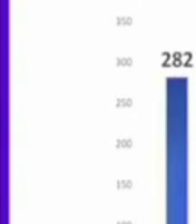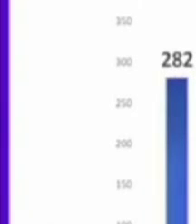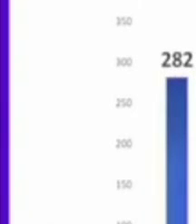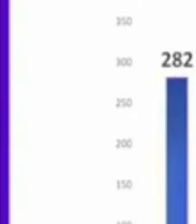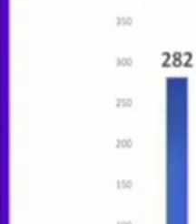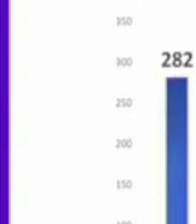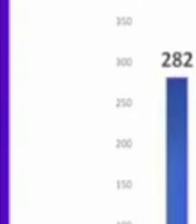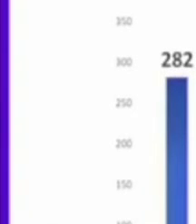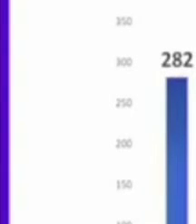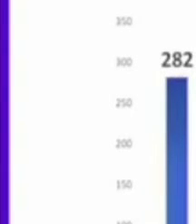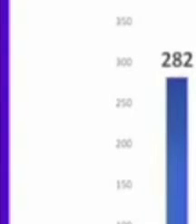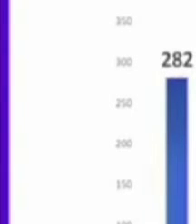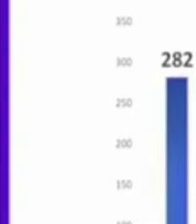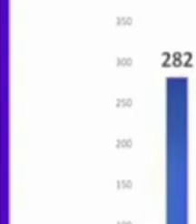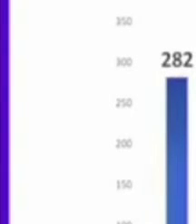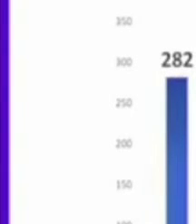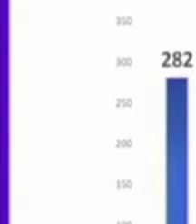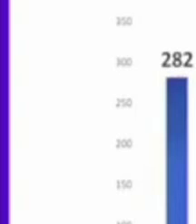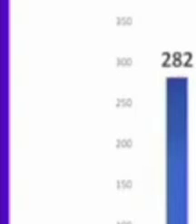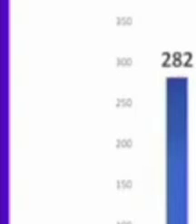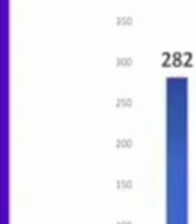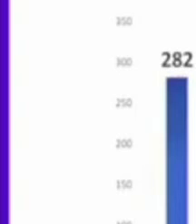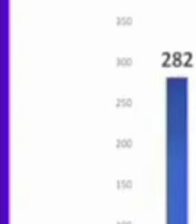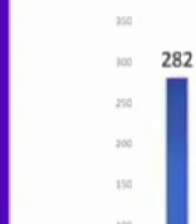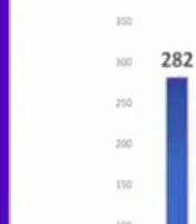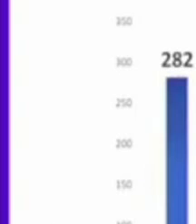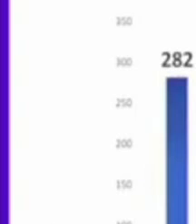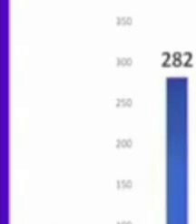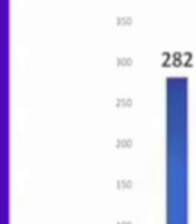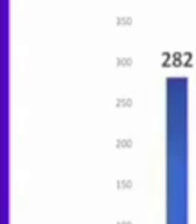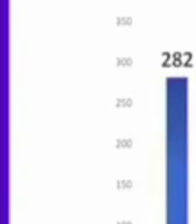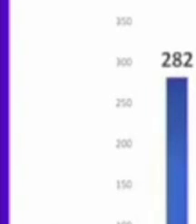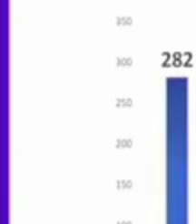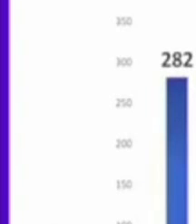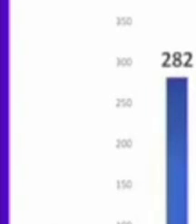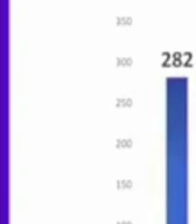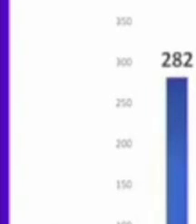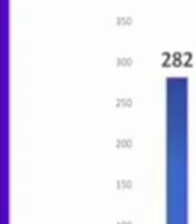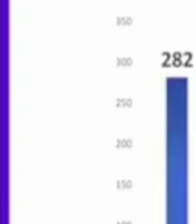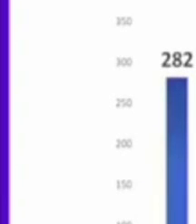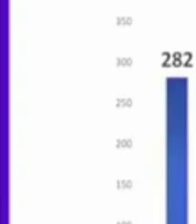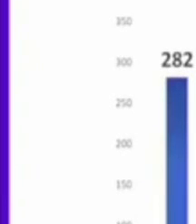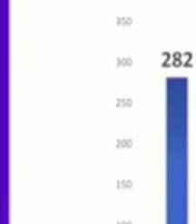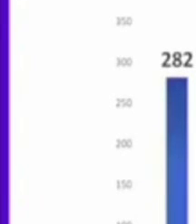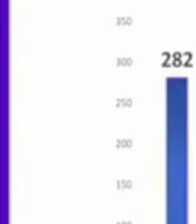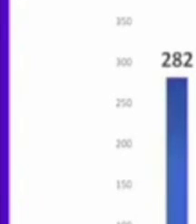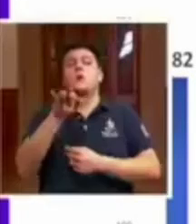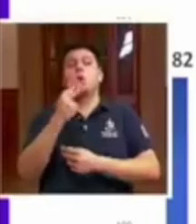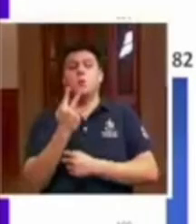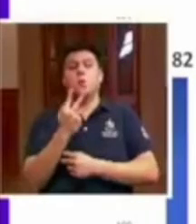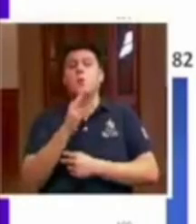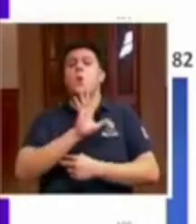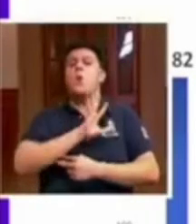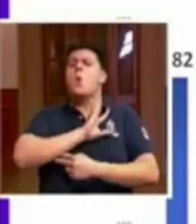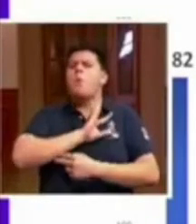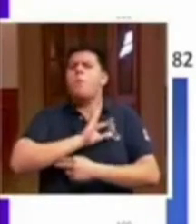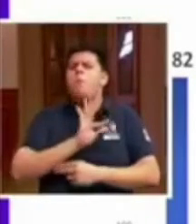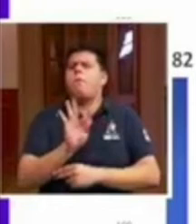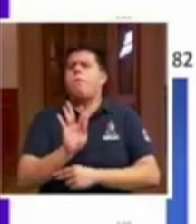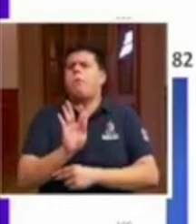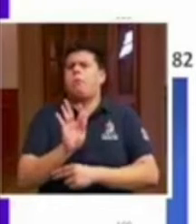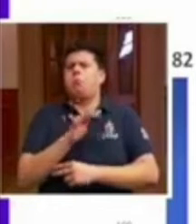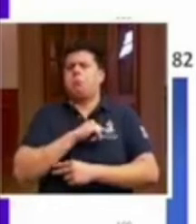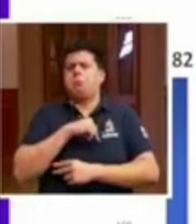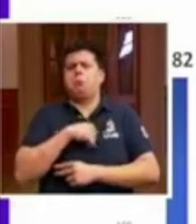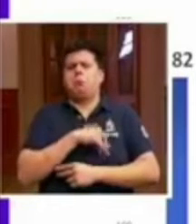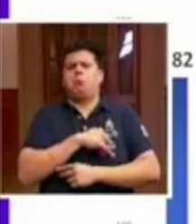a hoy 28 de diciembre estamos con 342 y podría parecer que el número es